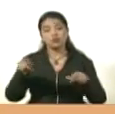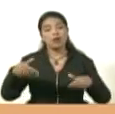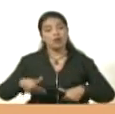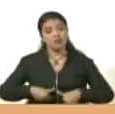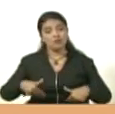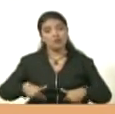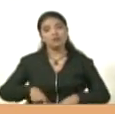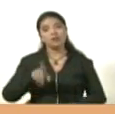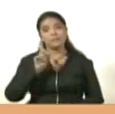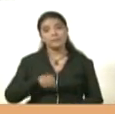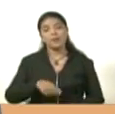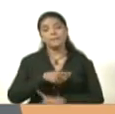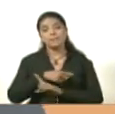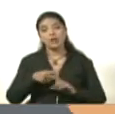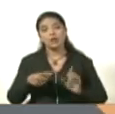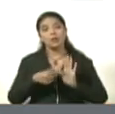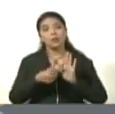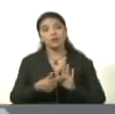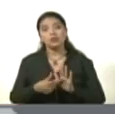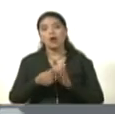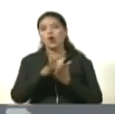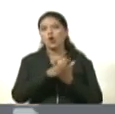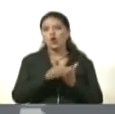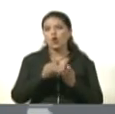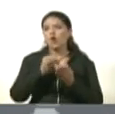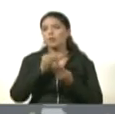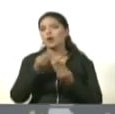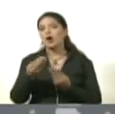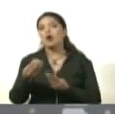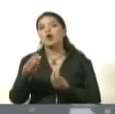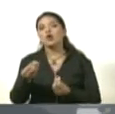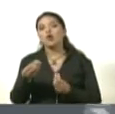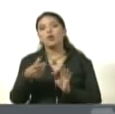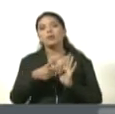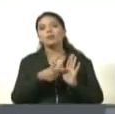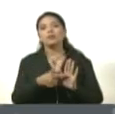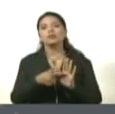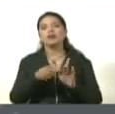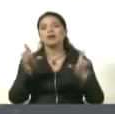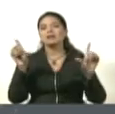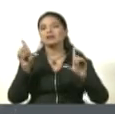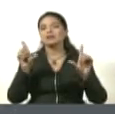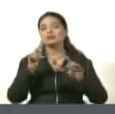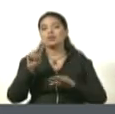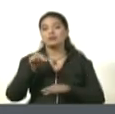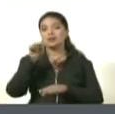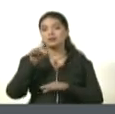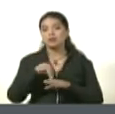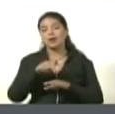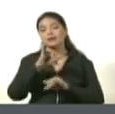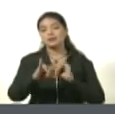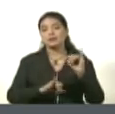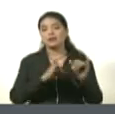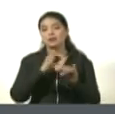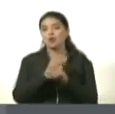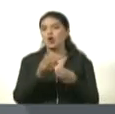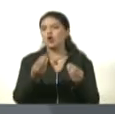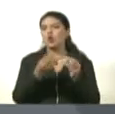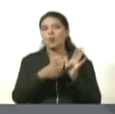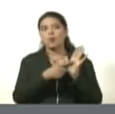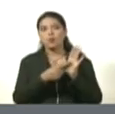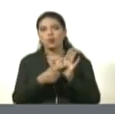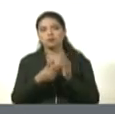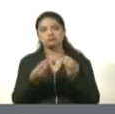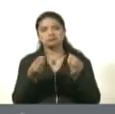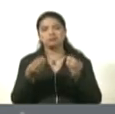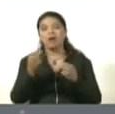también, pero yo les voy a pasar una copia de cómo ha sido presentado este hecho en los medios nacionales y en los medios internacionales.